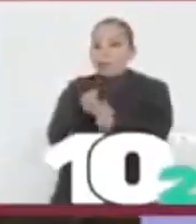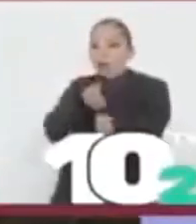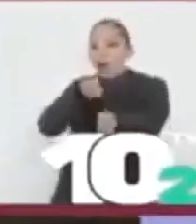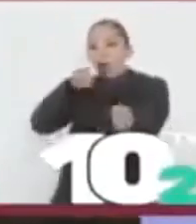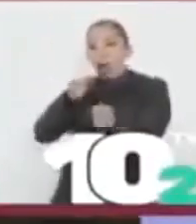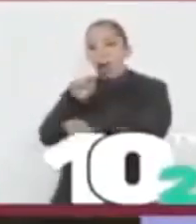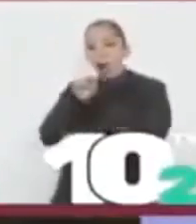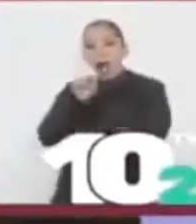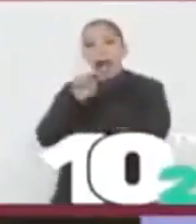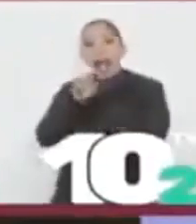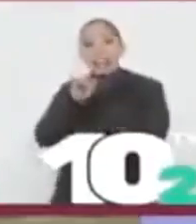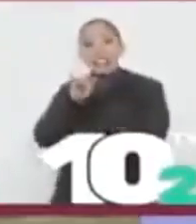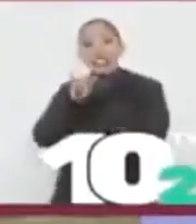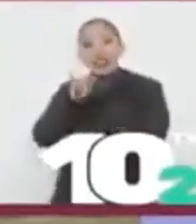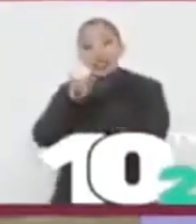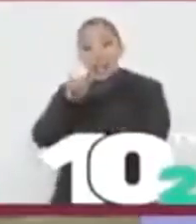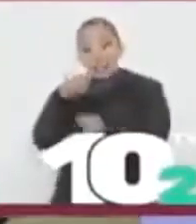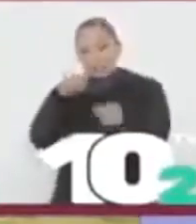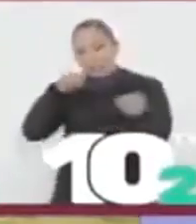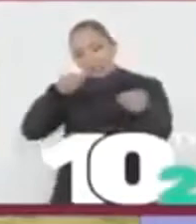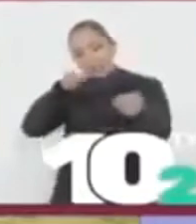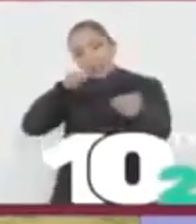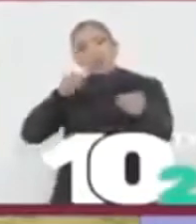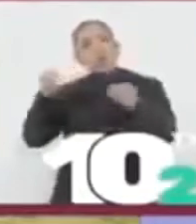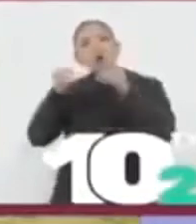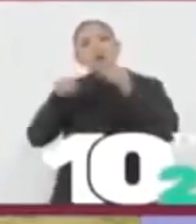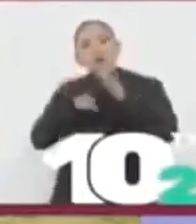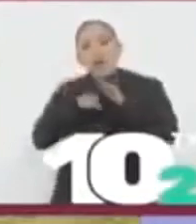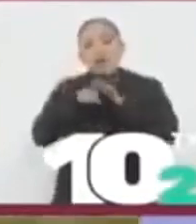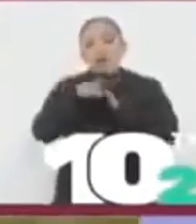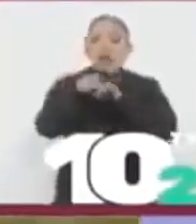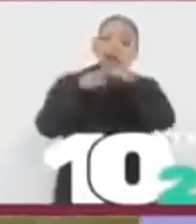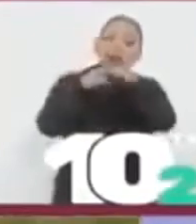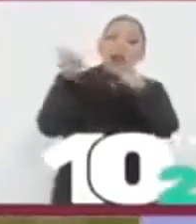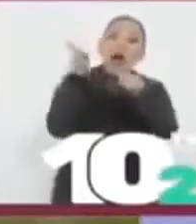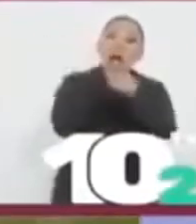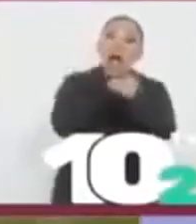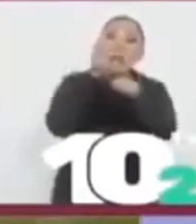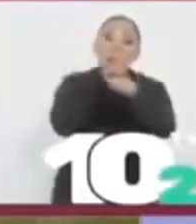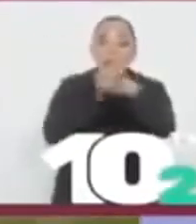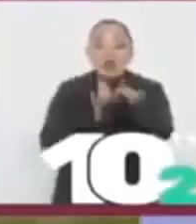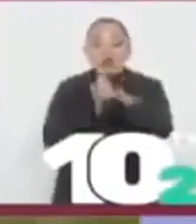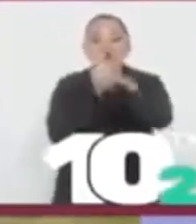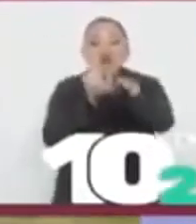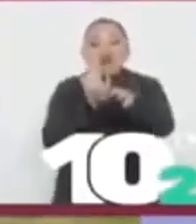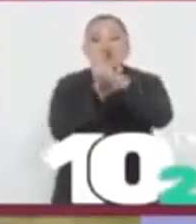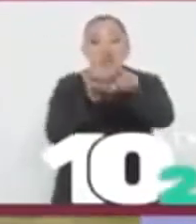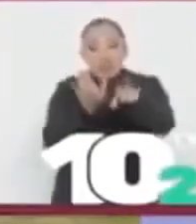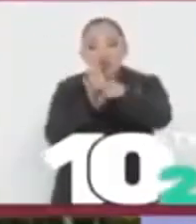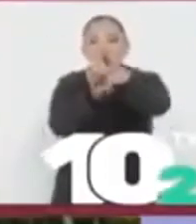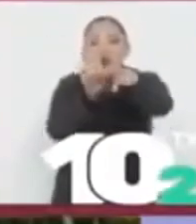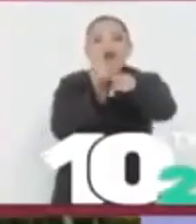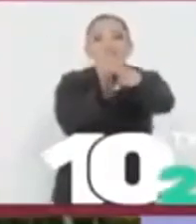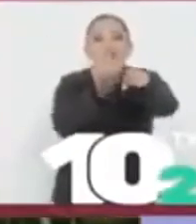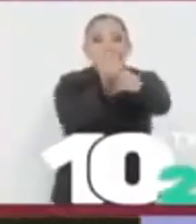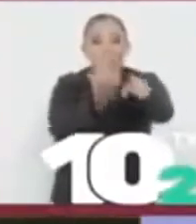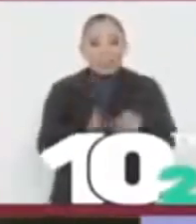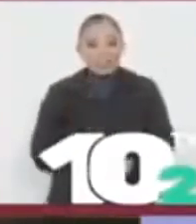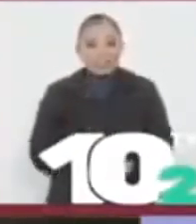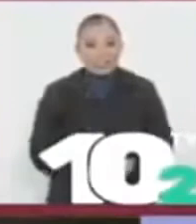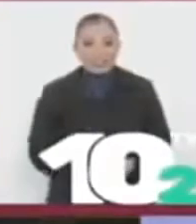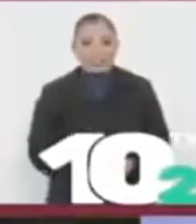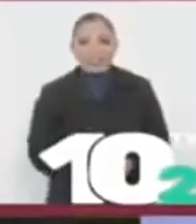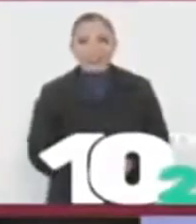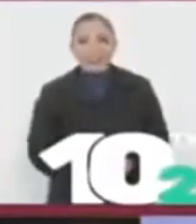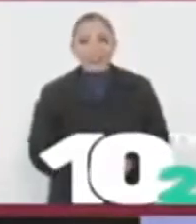y Aristóteles suponía que lo que mantiene la flecha en movimiento es el aire que la empuja constantemente desde atrás.